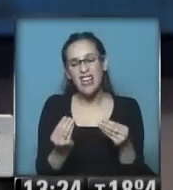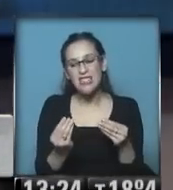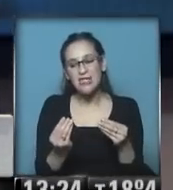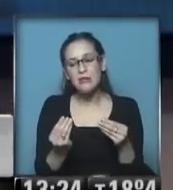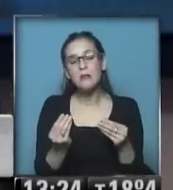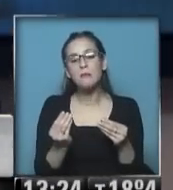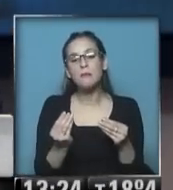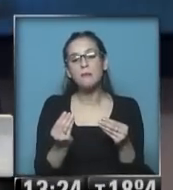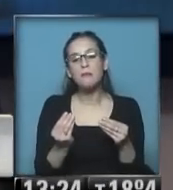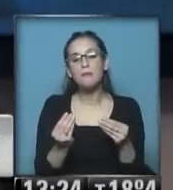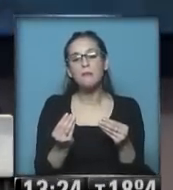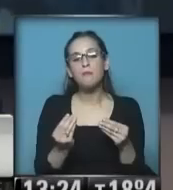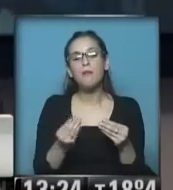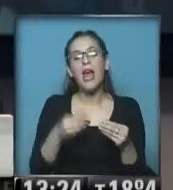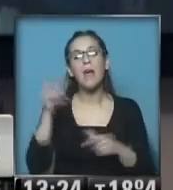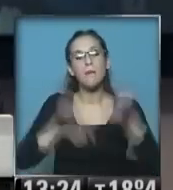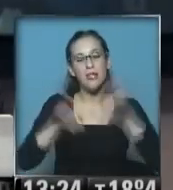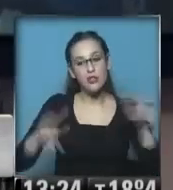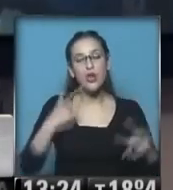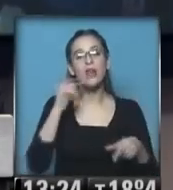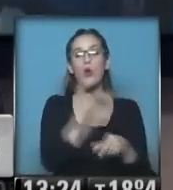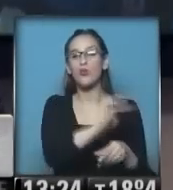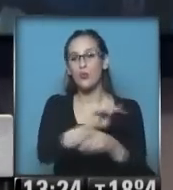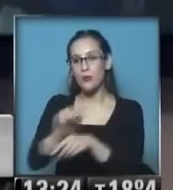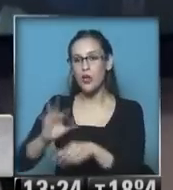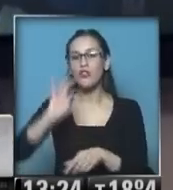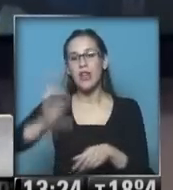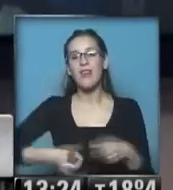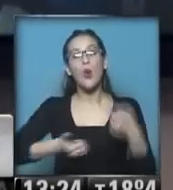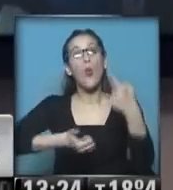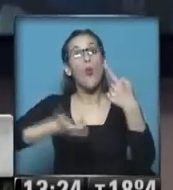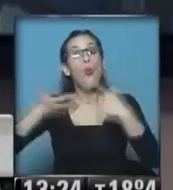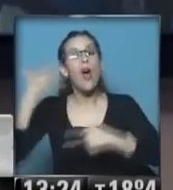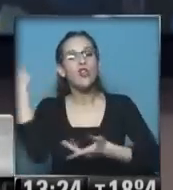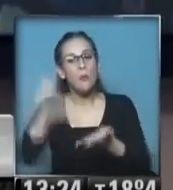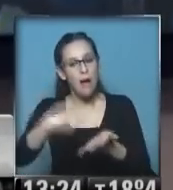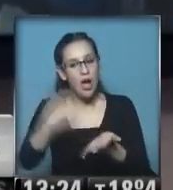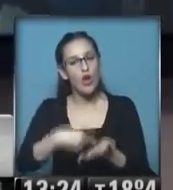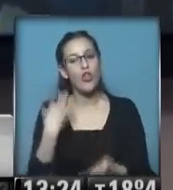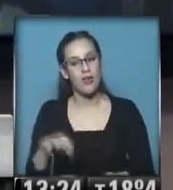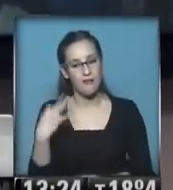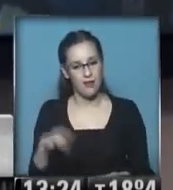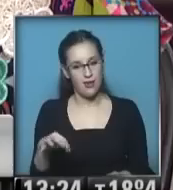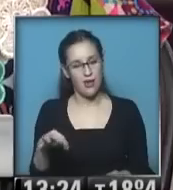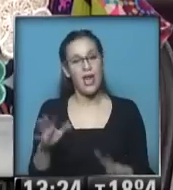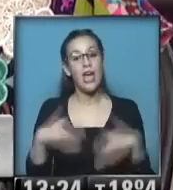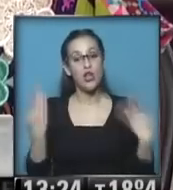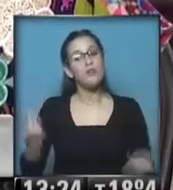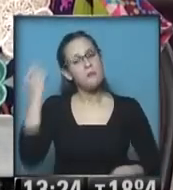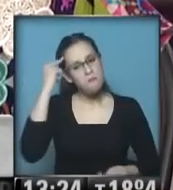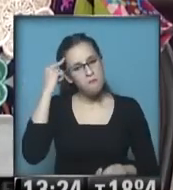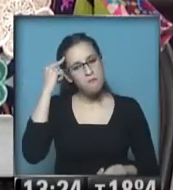adicionales y que los consumidores sepan cuánto tienen que pagar por todos estos conceptos entonces creamos una calculadora web que está